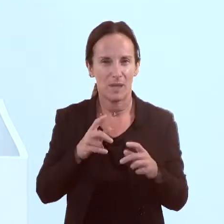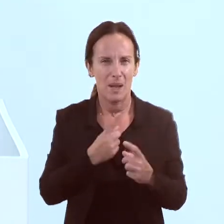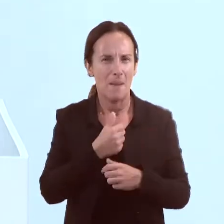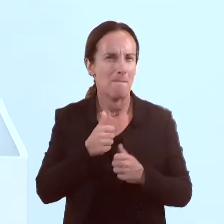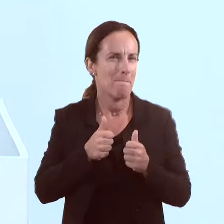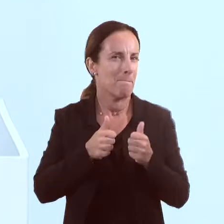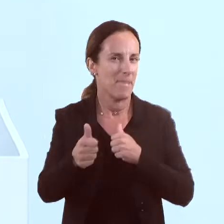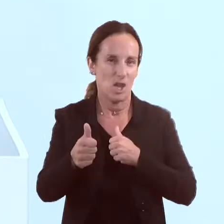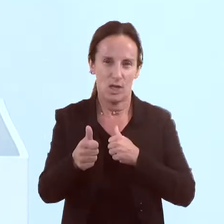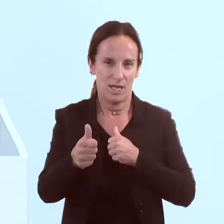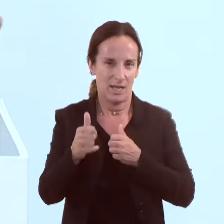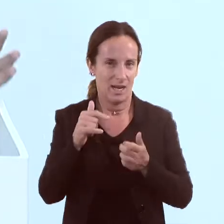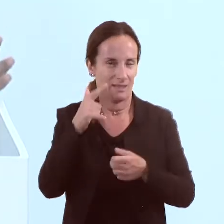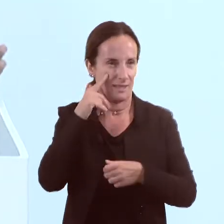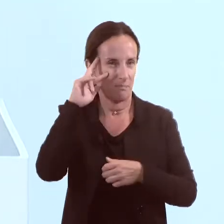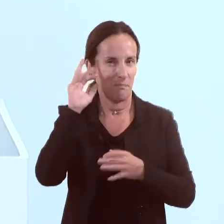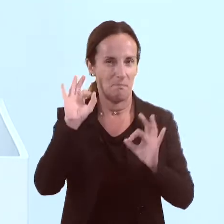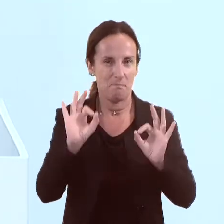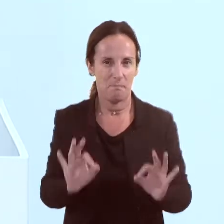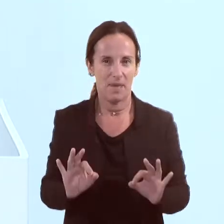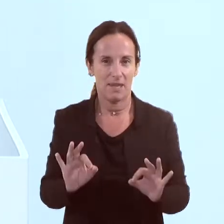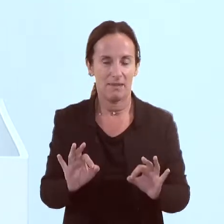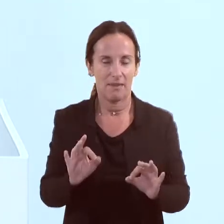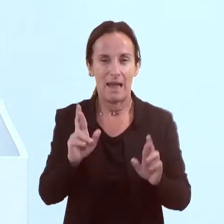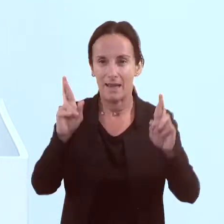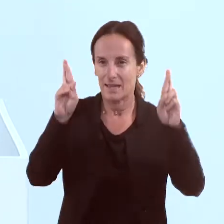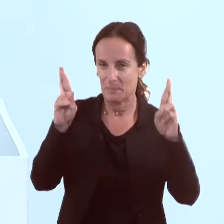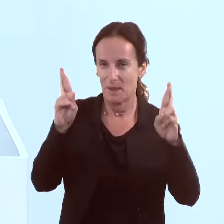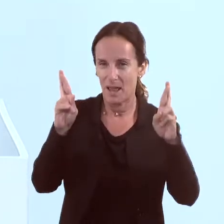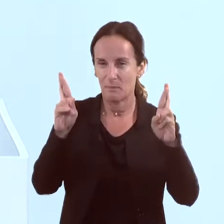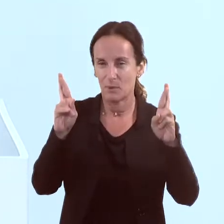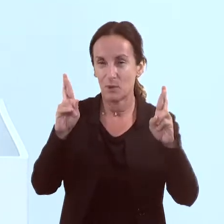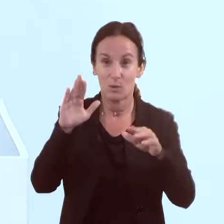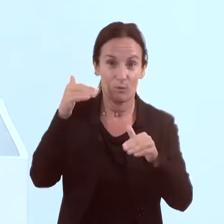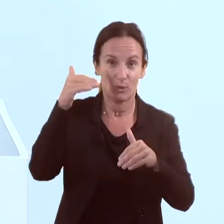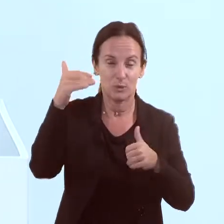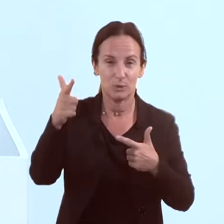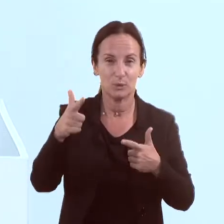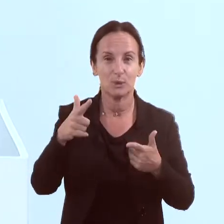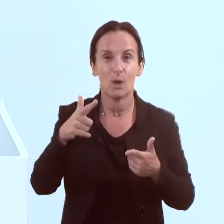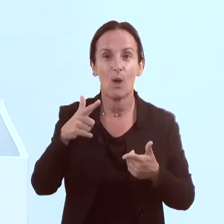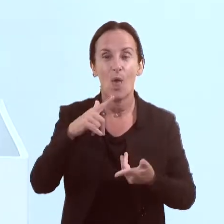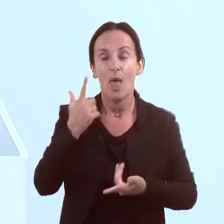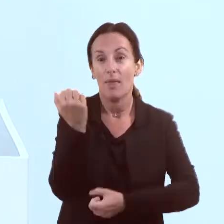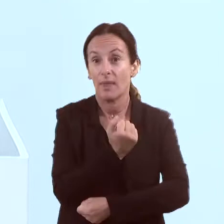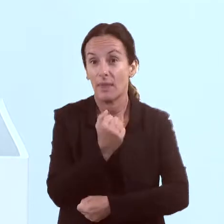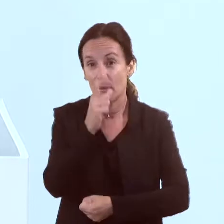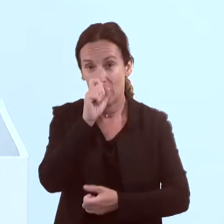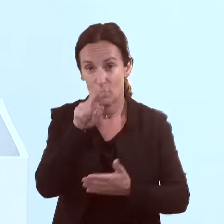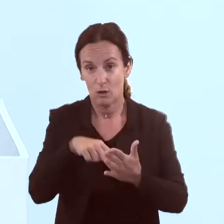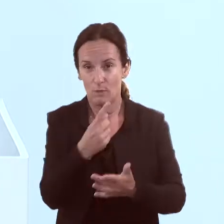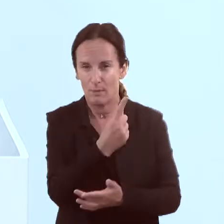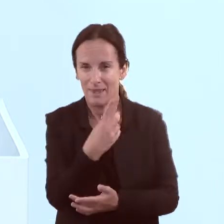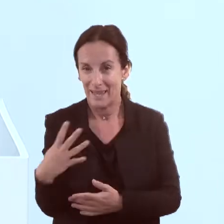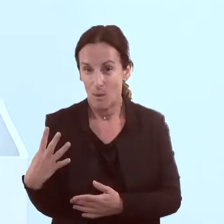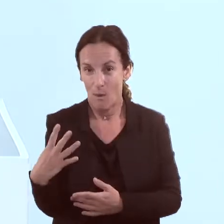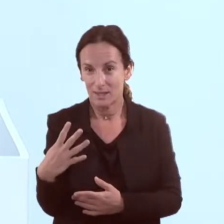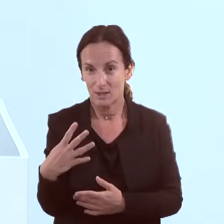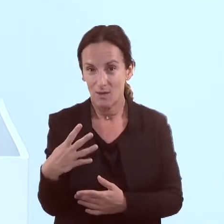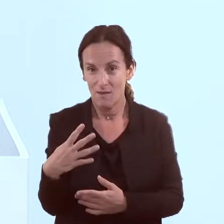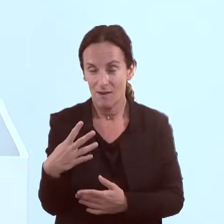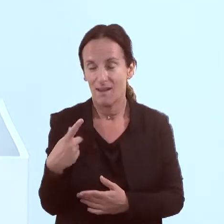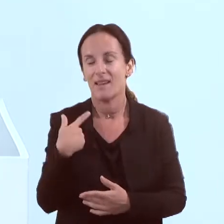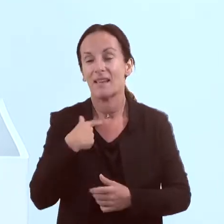en ese sentido, así es que bueno, esperamos tener buenas noticias en diciembre de 2024. Es verdad que sí, por una